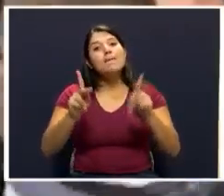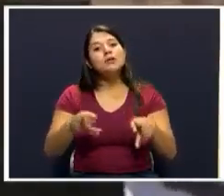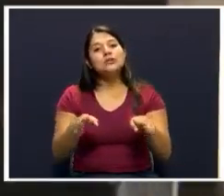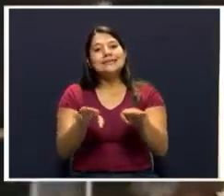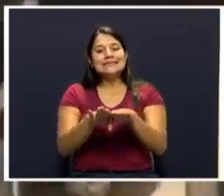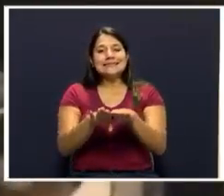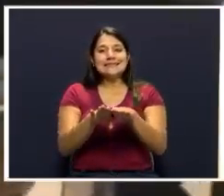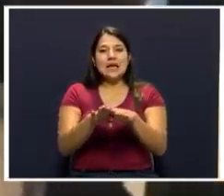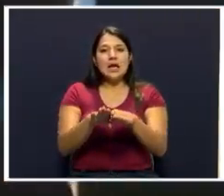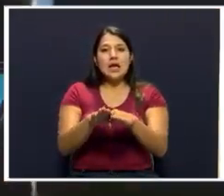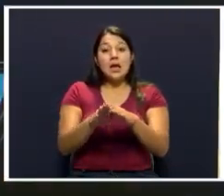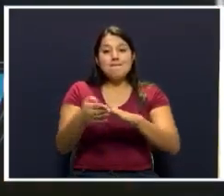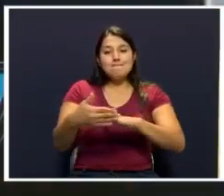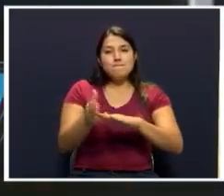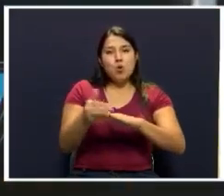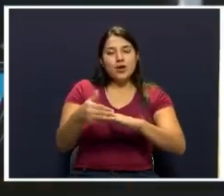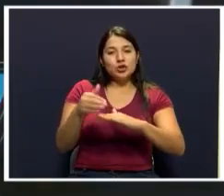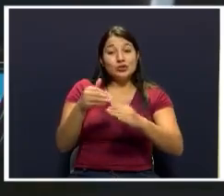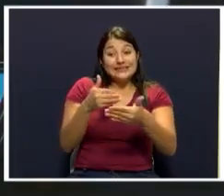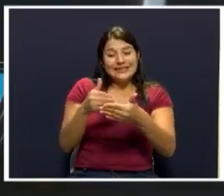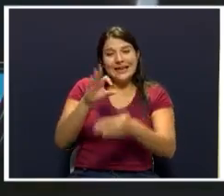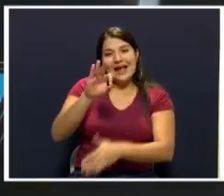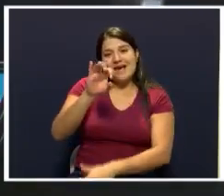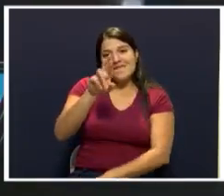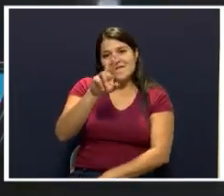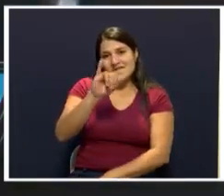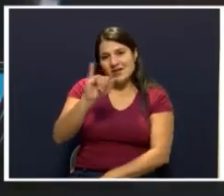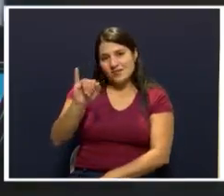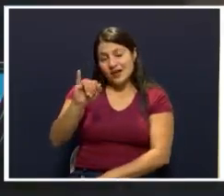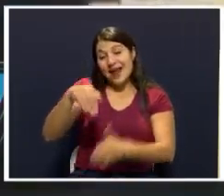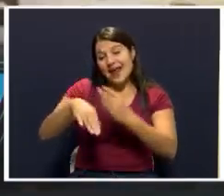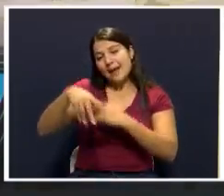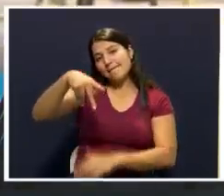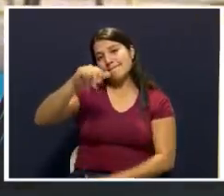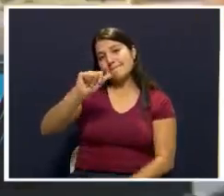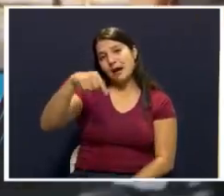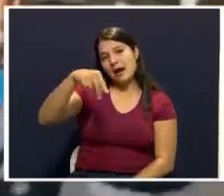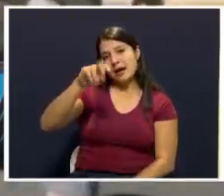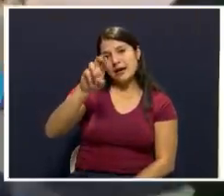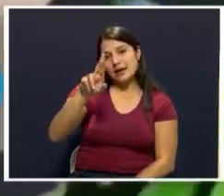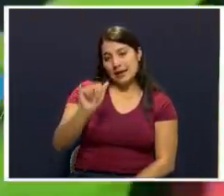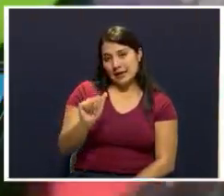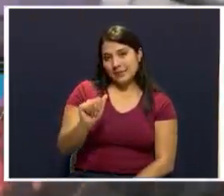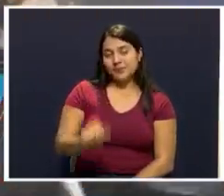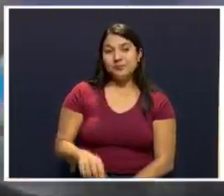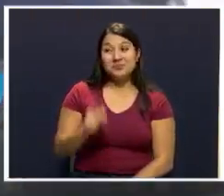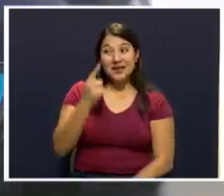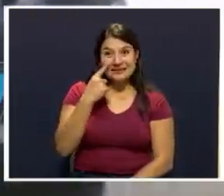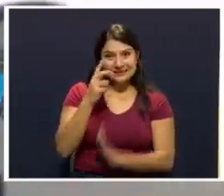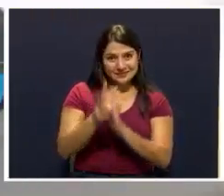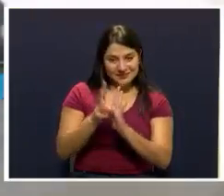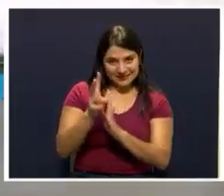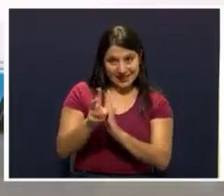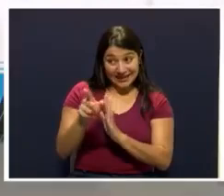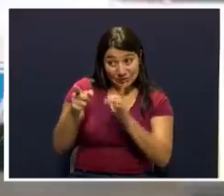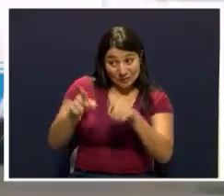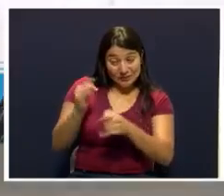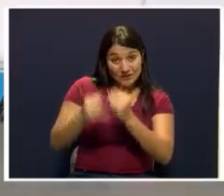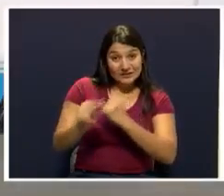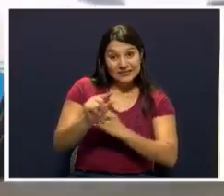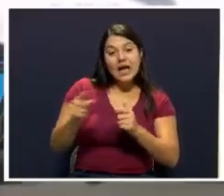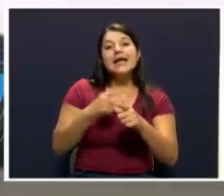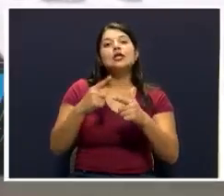Paquera, tal y como se observa en este video del medio de comunicación regional Puerto Informativo. Ante estos hechos ocurridos el fin de semana, el